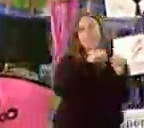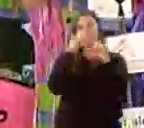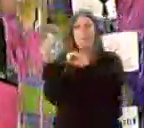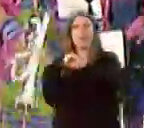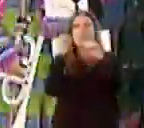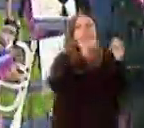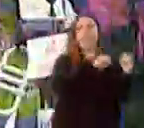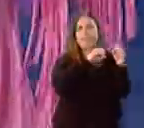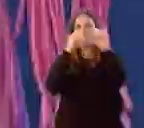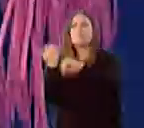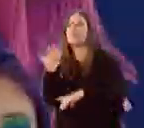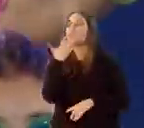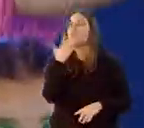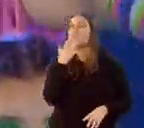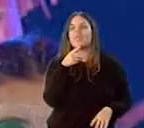bueno